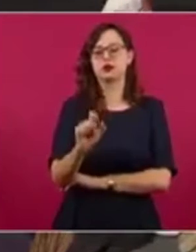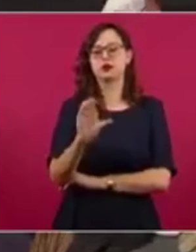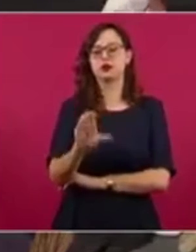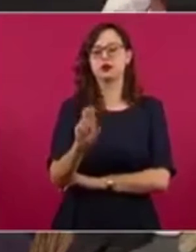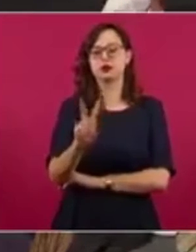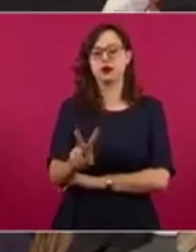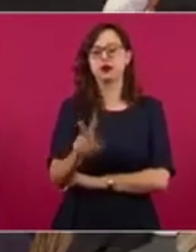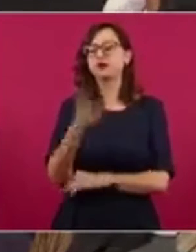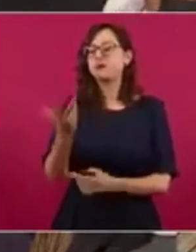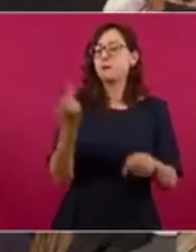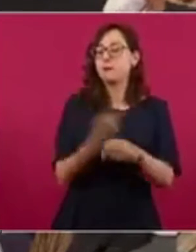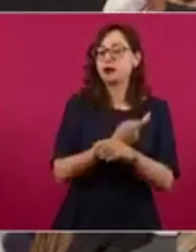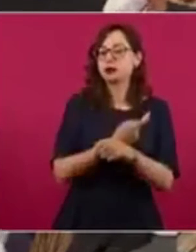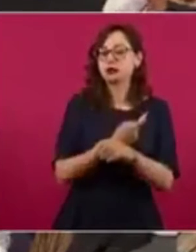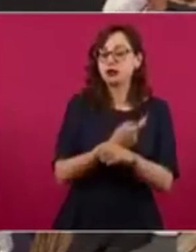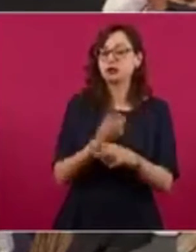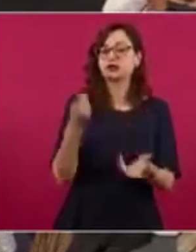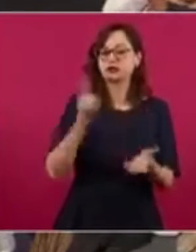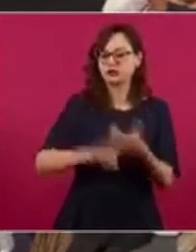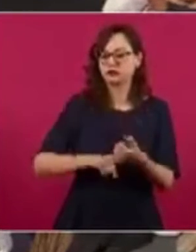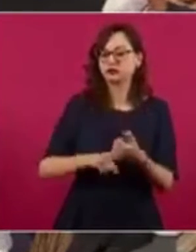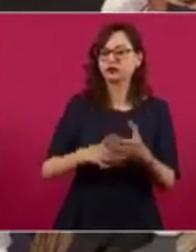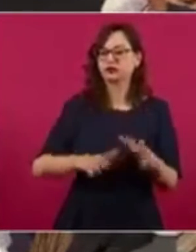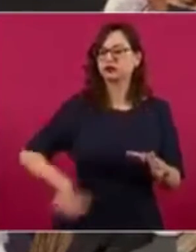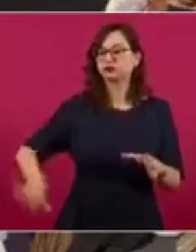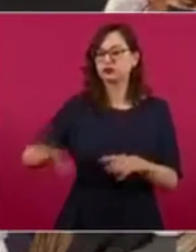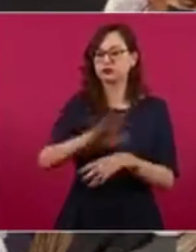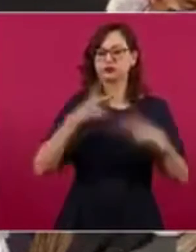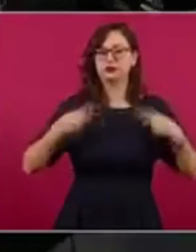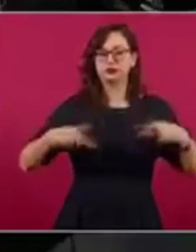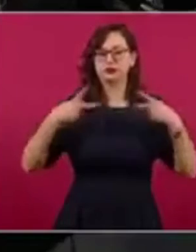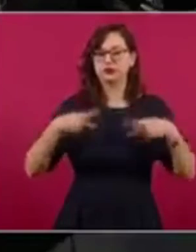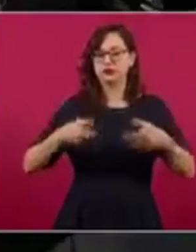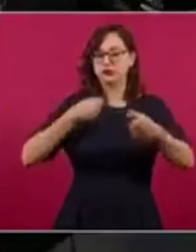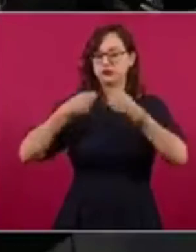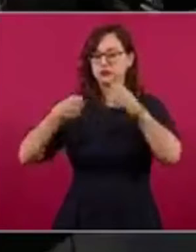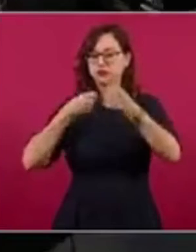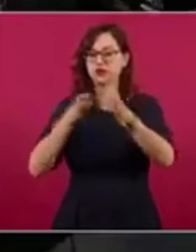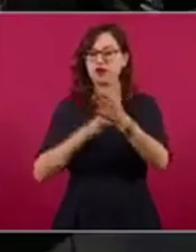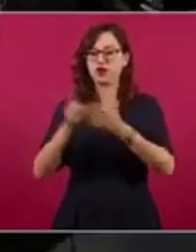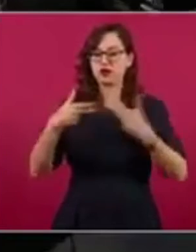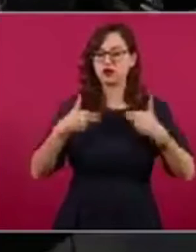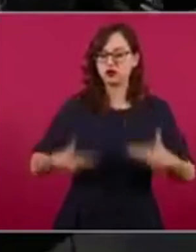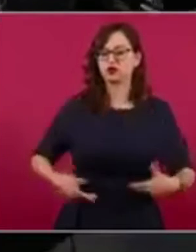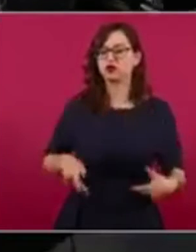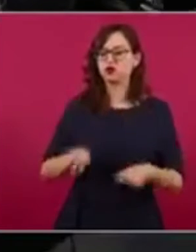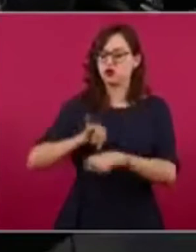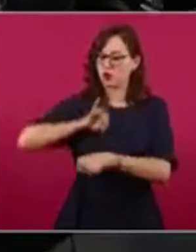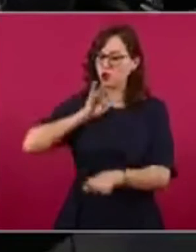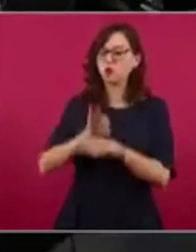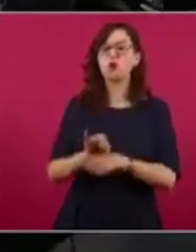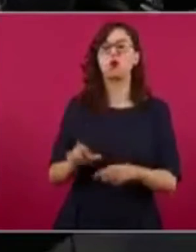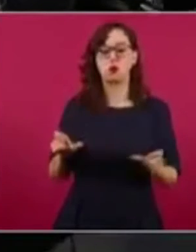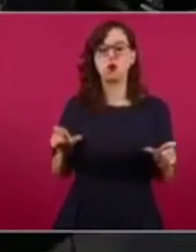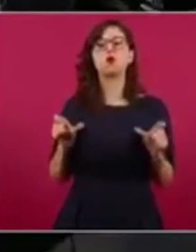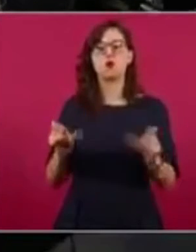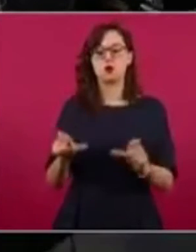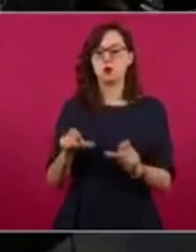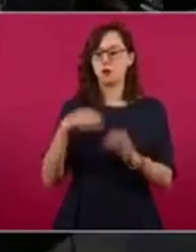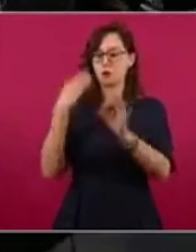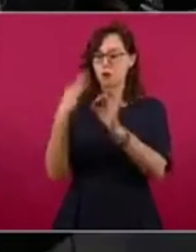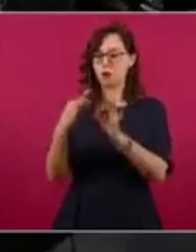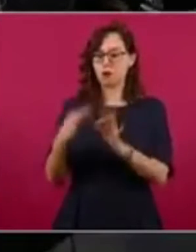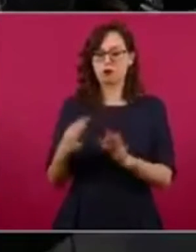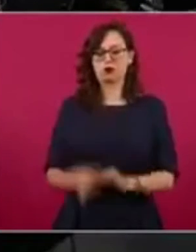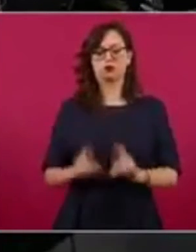S.A.D.S.B. para proporcionar las medidas de protección a personas defensoras de derechos humanos y periodistas se lleva a cabo